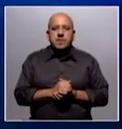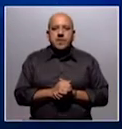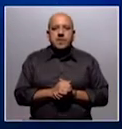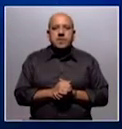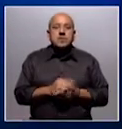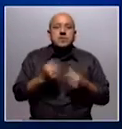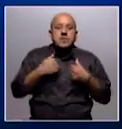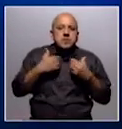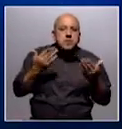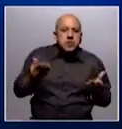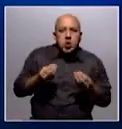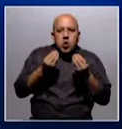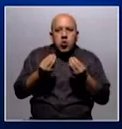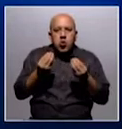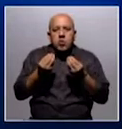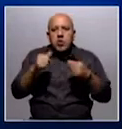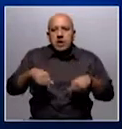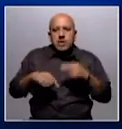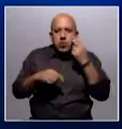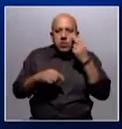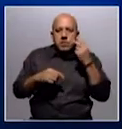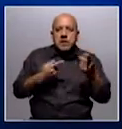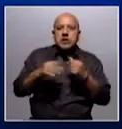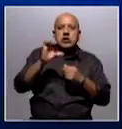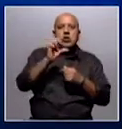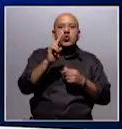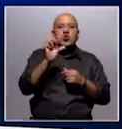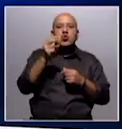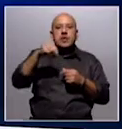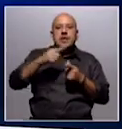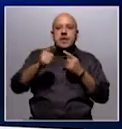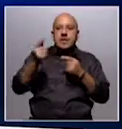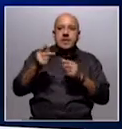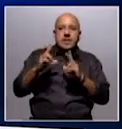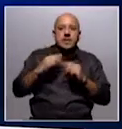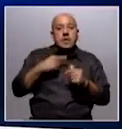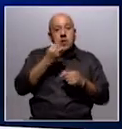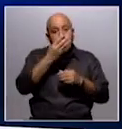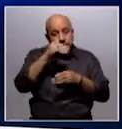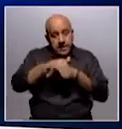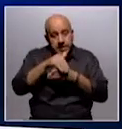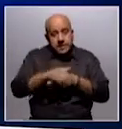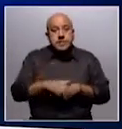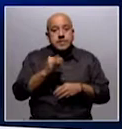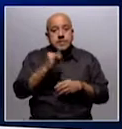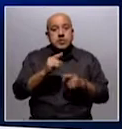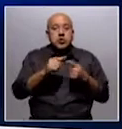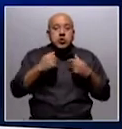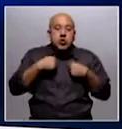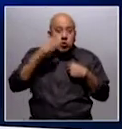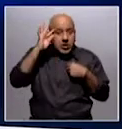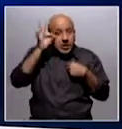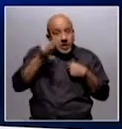donde se pregunta de qué manera nos afecta lo empieza a responder susana man gana susana bienvenida que tal buenas tardes martín efectivamente yo creo que